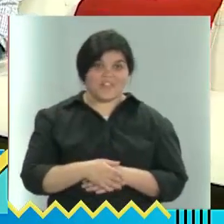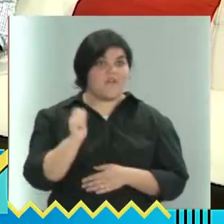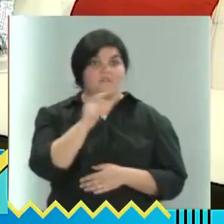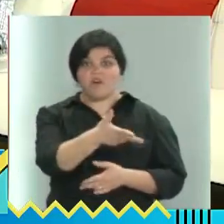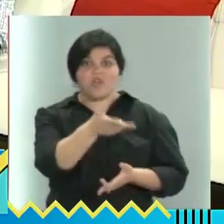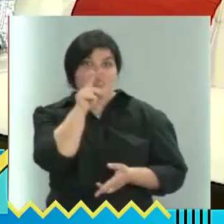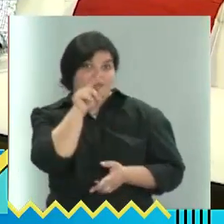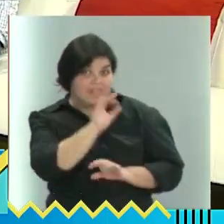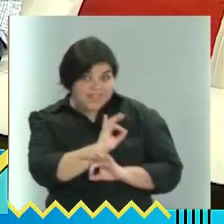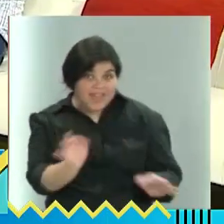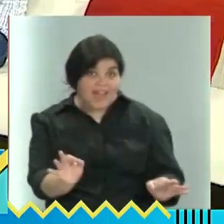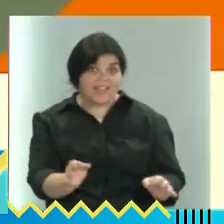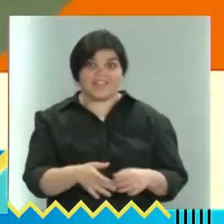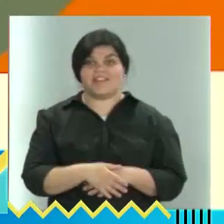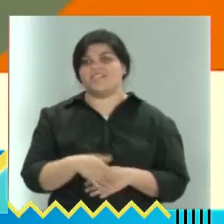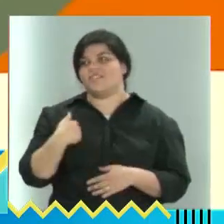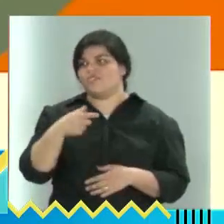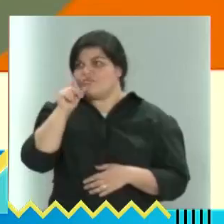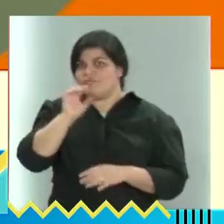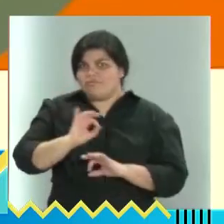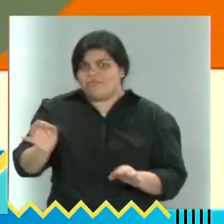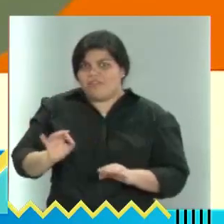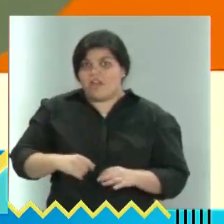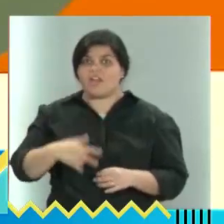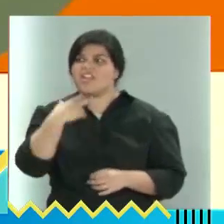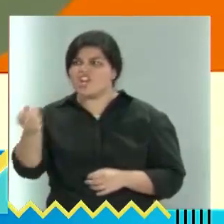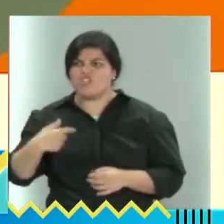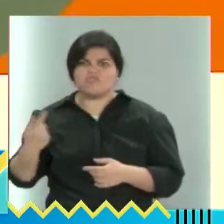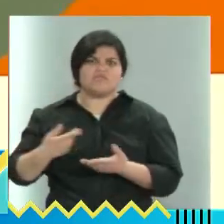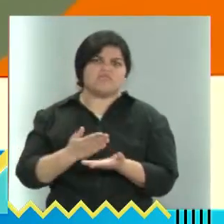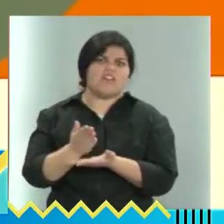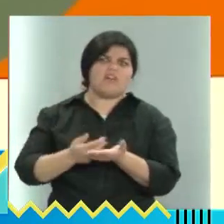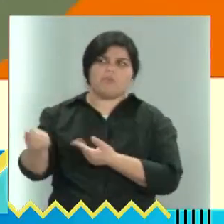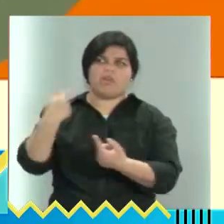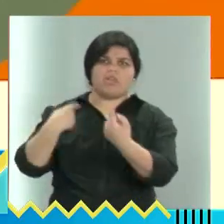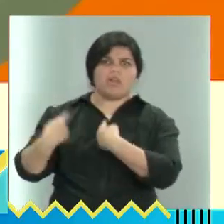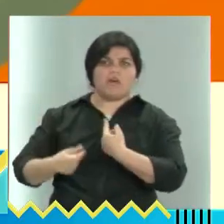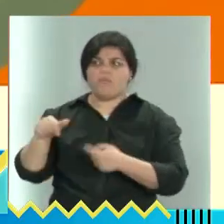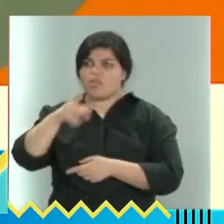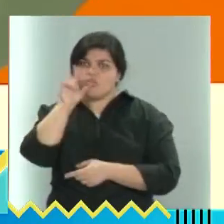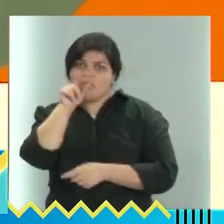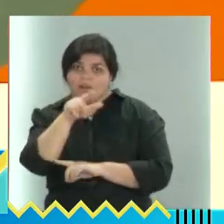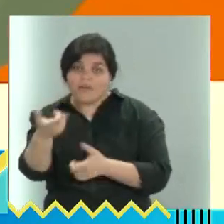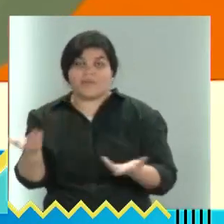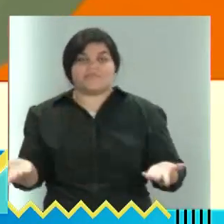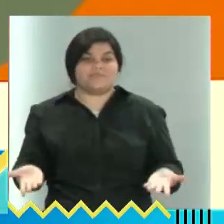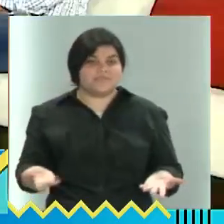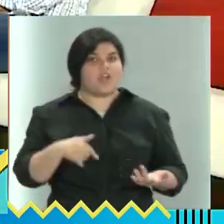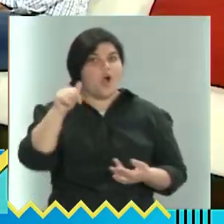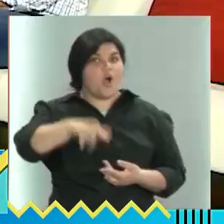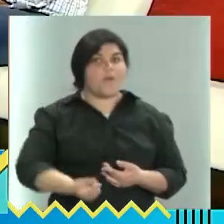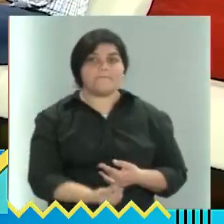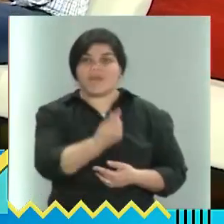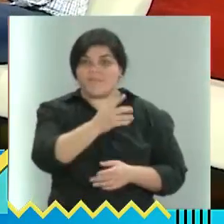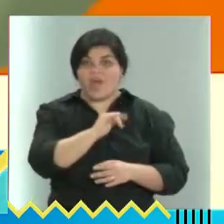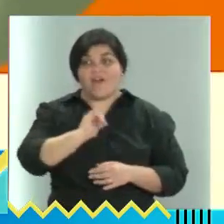usas Twitter, saliste sorteado. Yo que no uso Twitter. Sí, mis hijos siempre me dicen, papá, qué antiguo que eso, no tenés ni Twitter. Bueno, hoy vas a tener tu primer tweet,